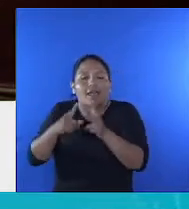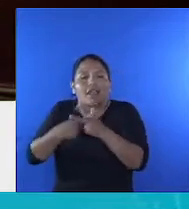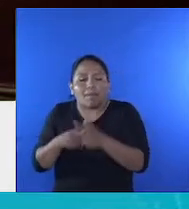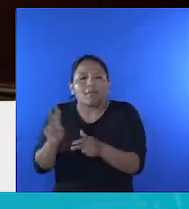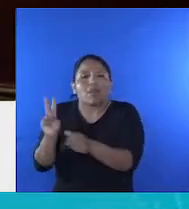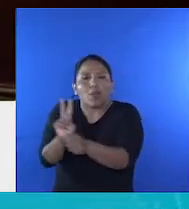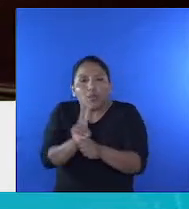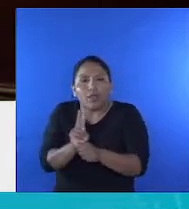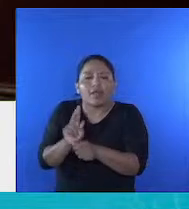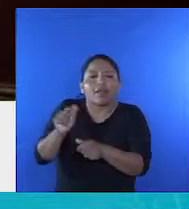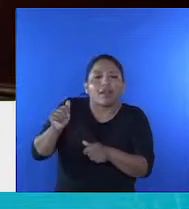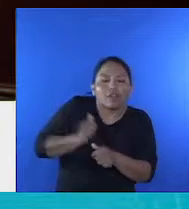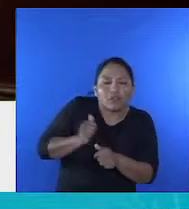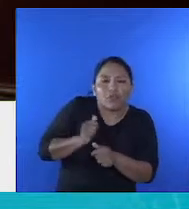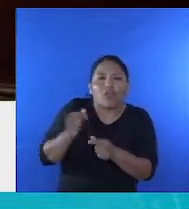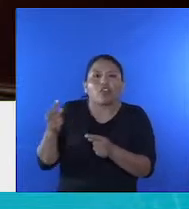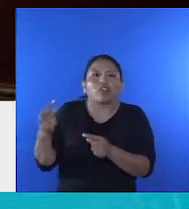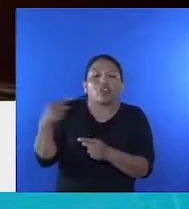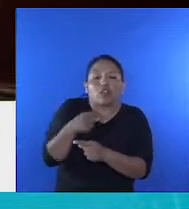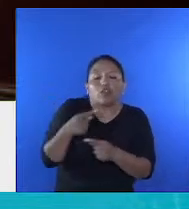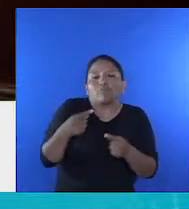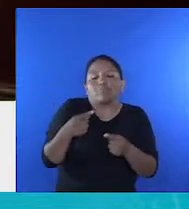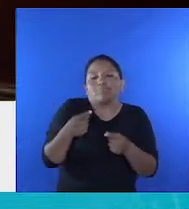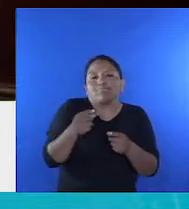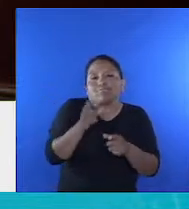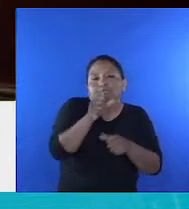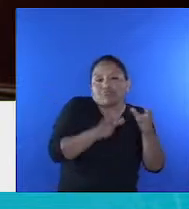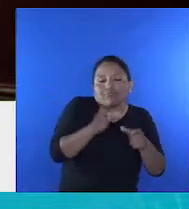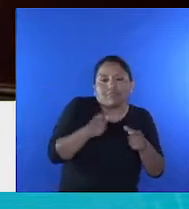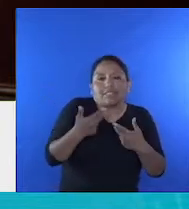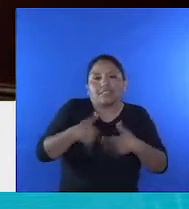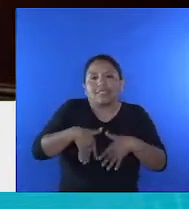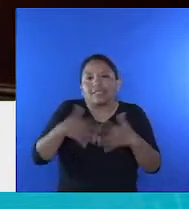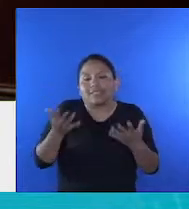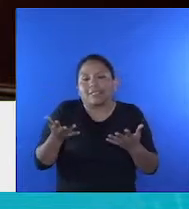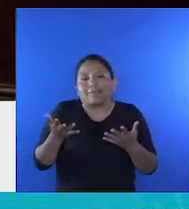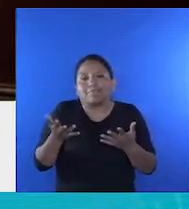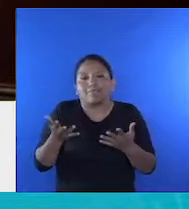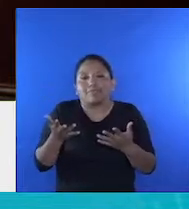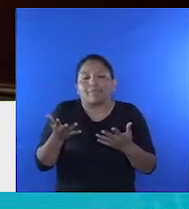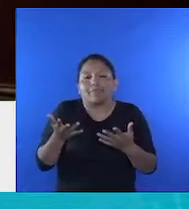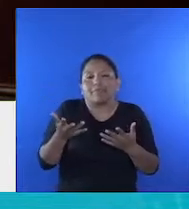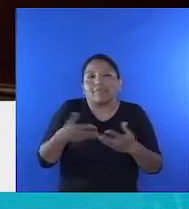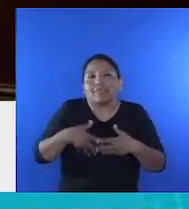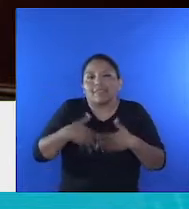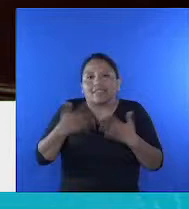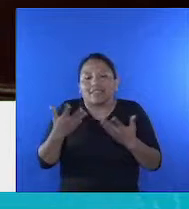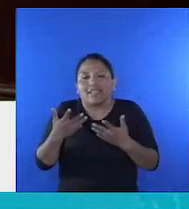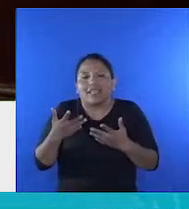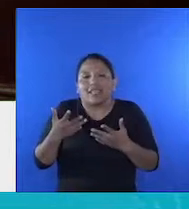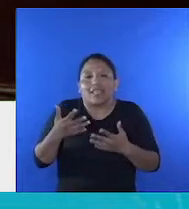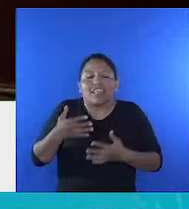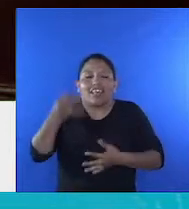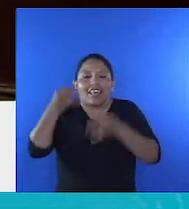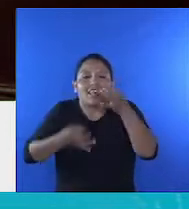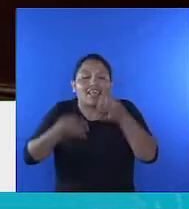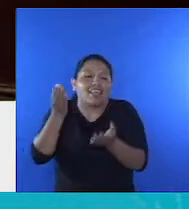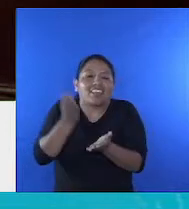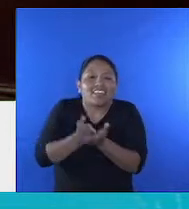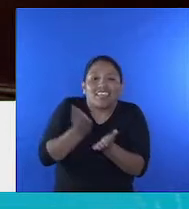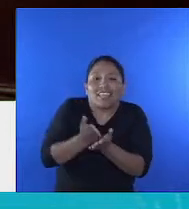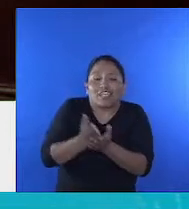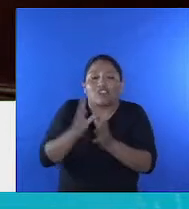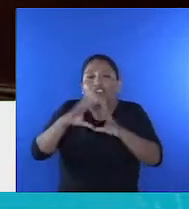cuidar a los soldados de sus enemigos. Digamos, ni el más avispado de los juristas del derecho internacional